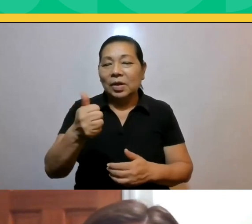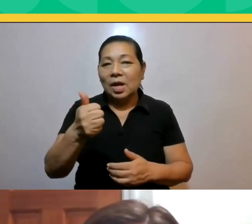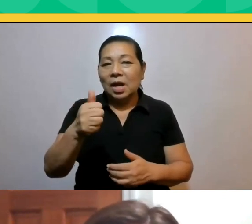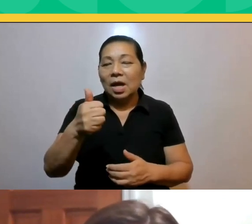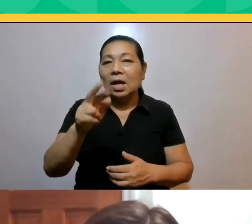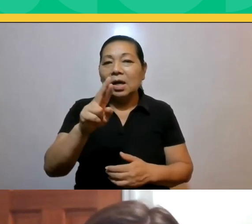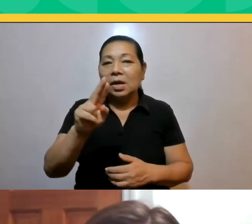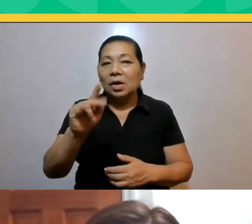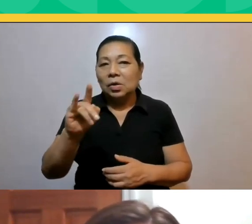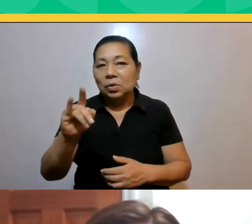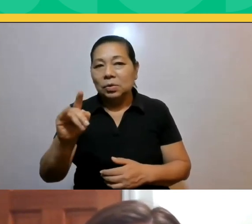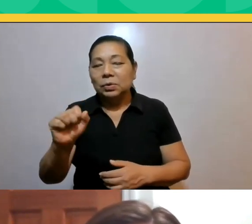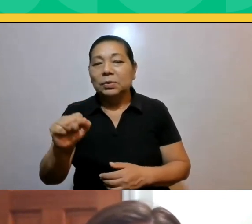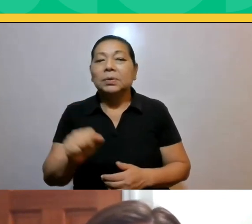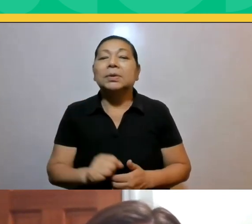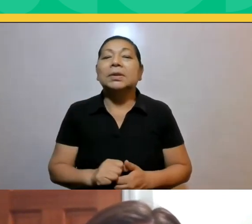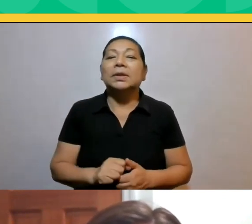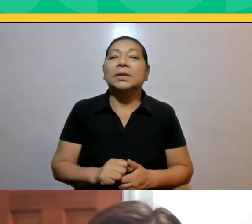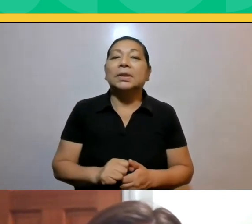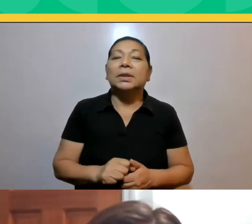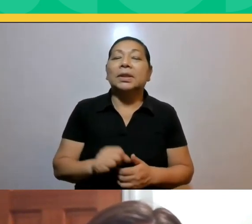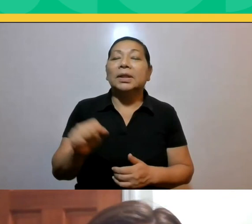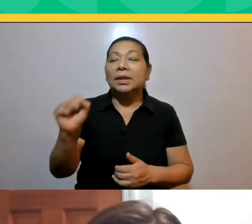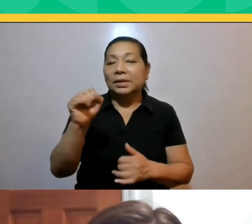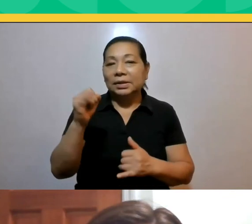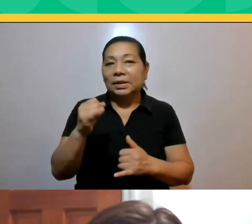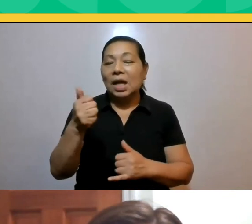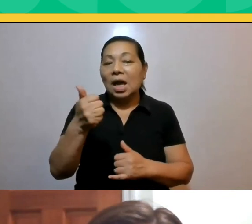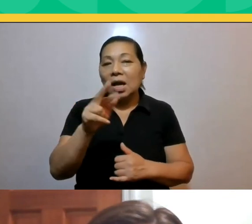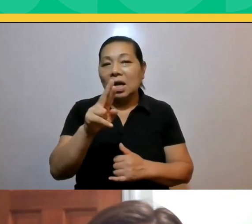jose.arruz, arruz con doble R y con S al final,